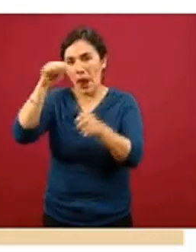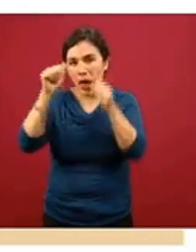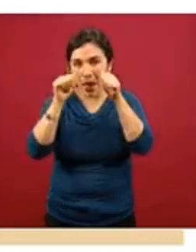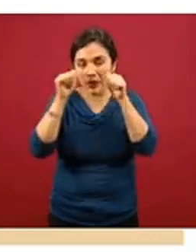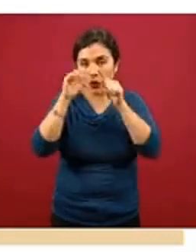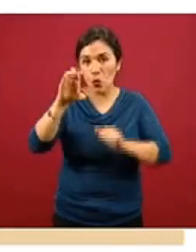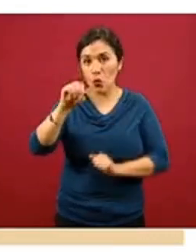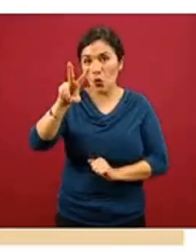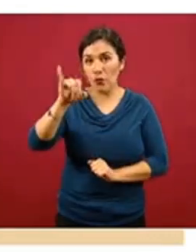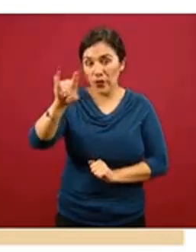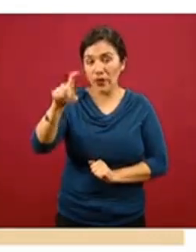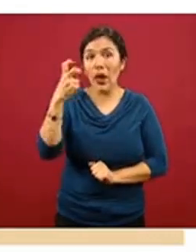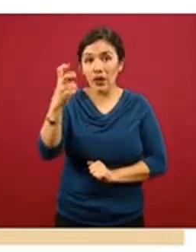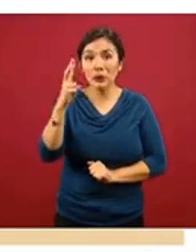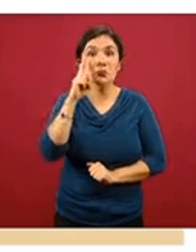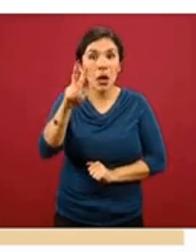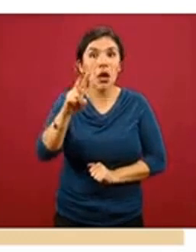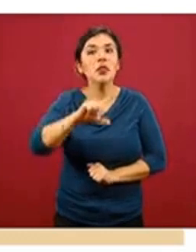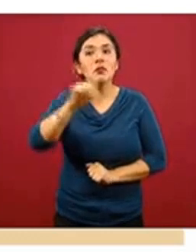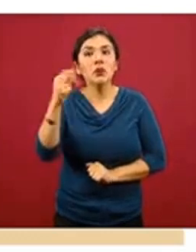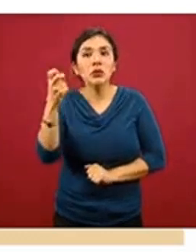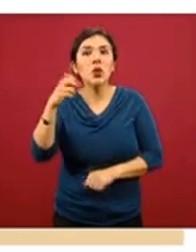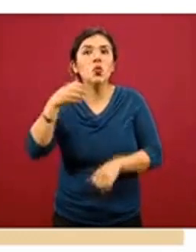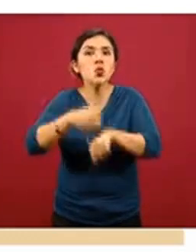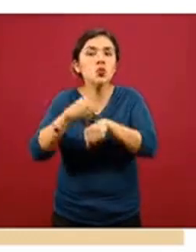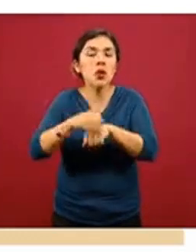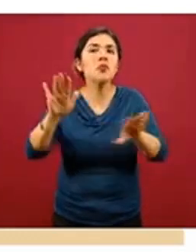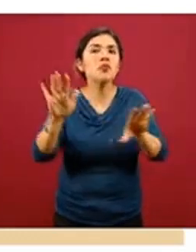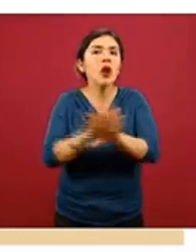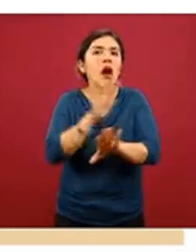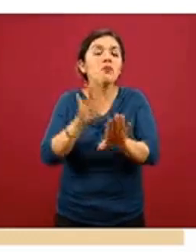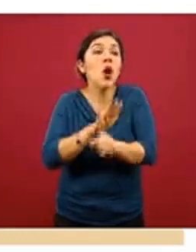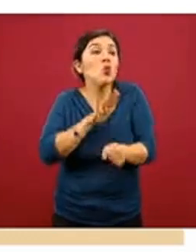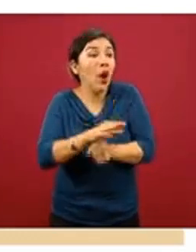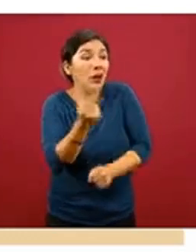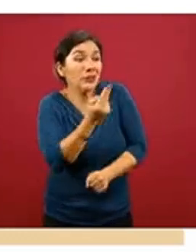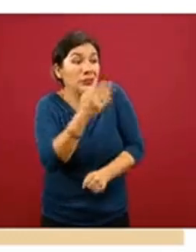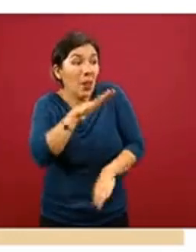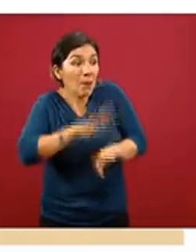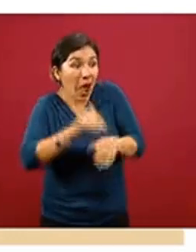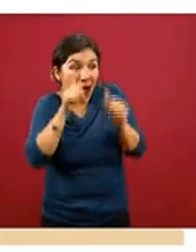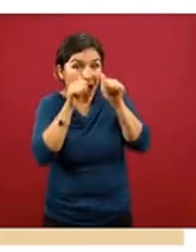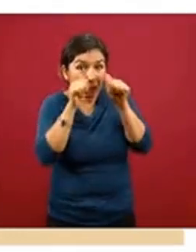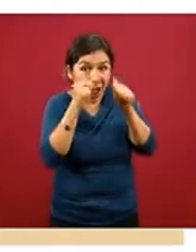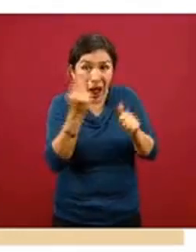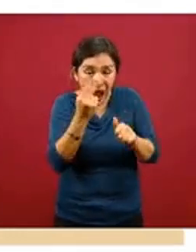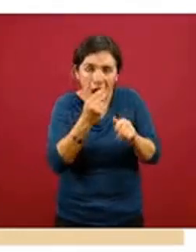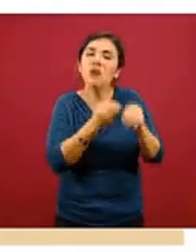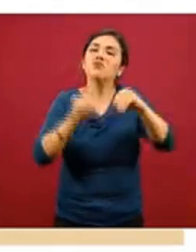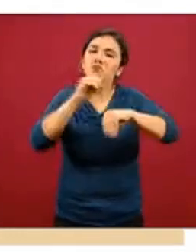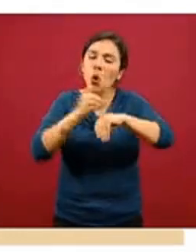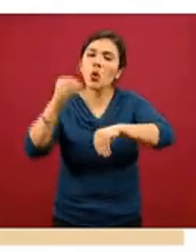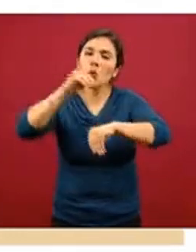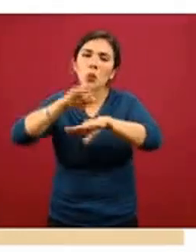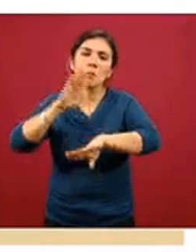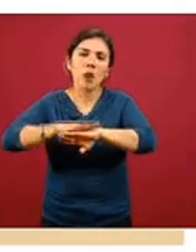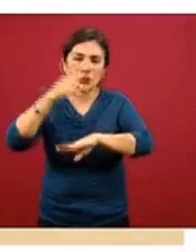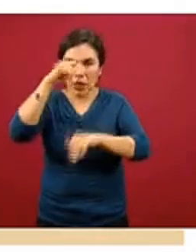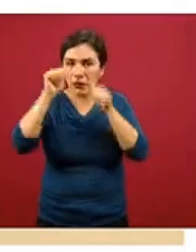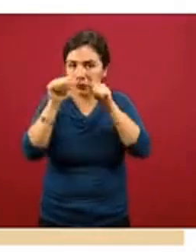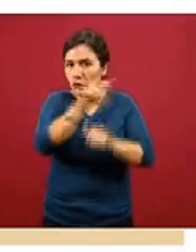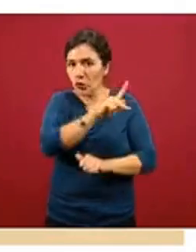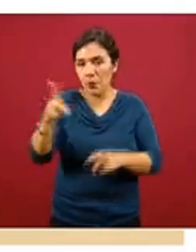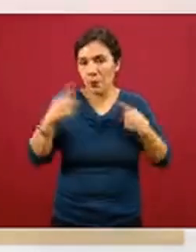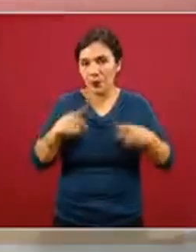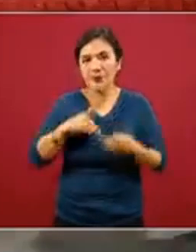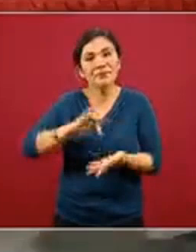897, y veremos cómo va progresando este número precisamente en base a la necesidad que se tenga en las entidades federativas para la atención de estos pacientes.